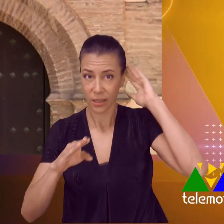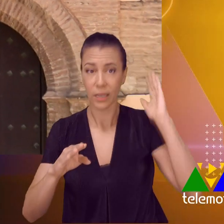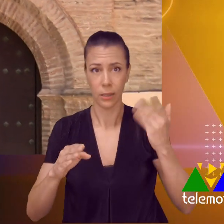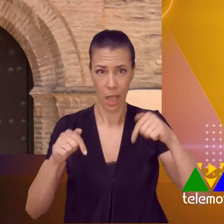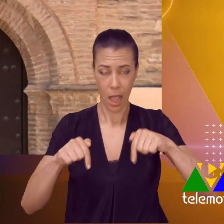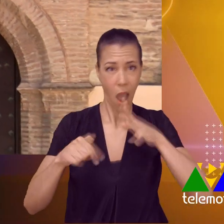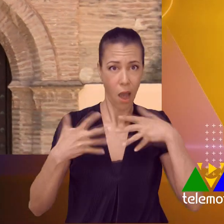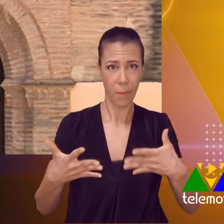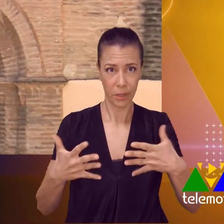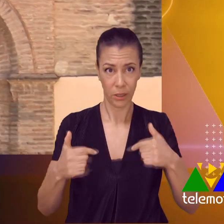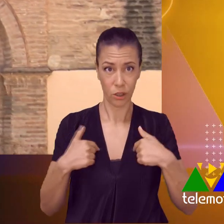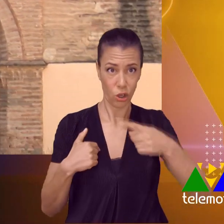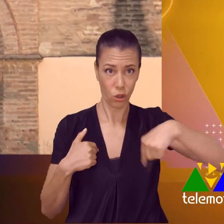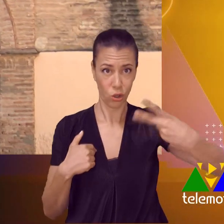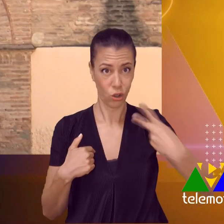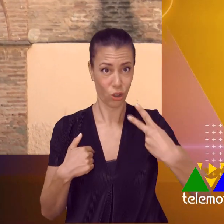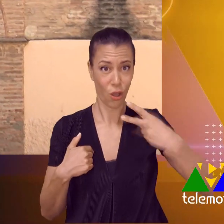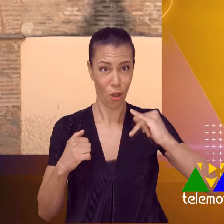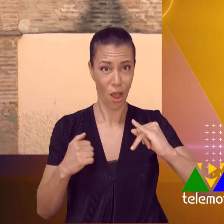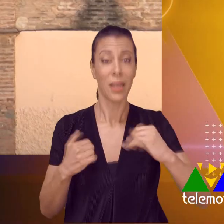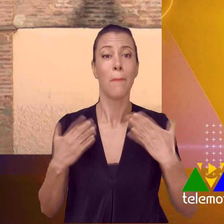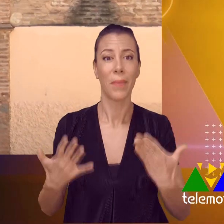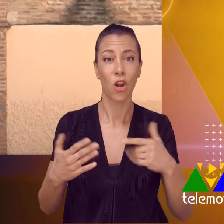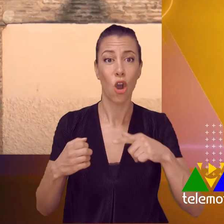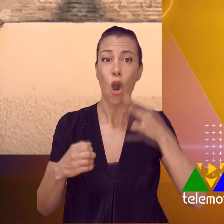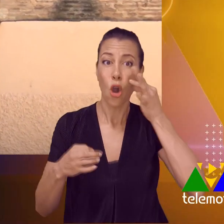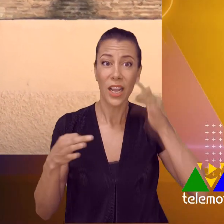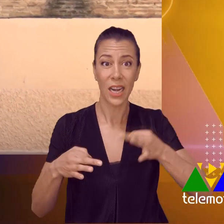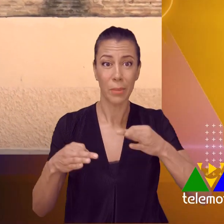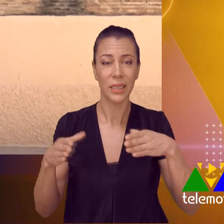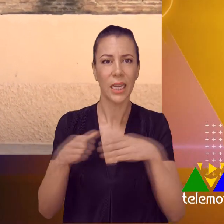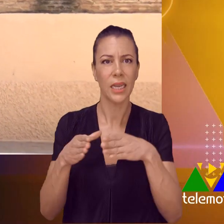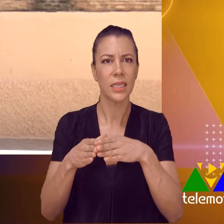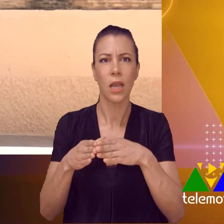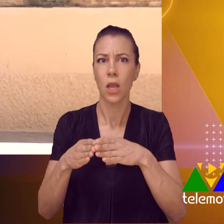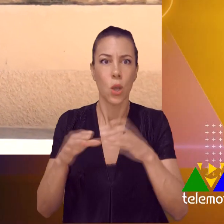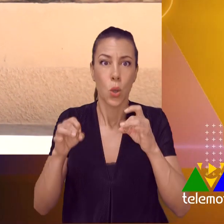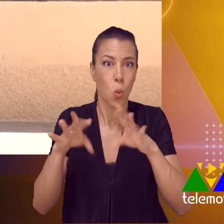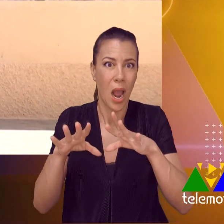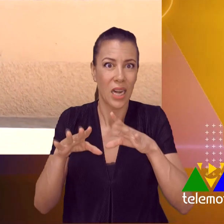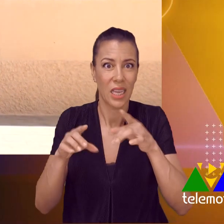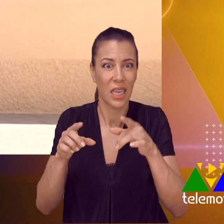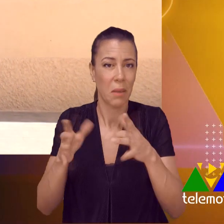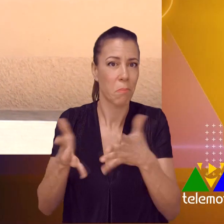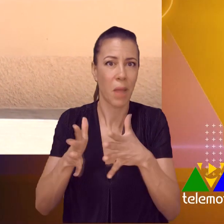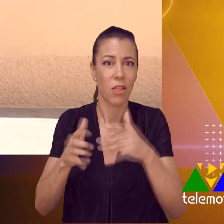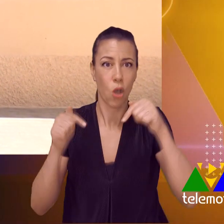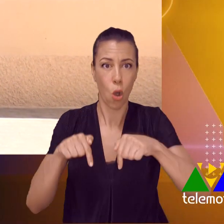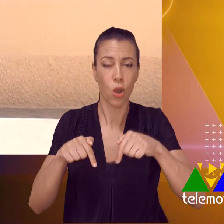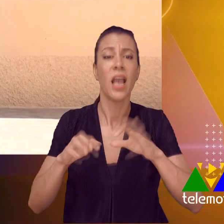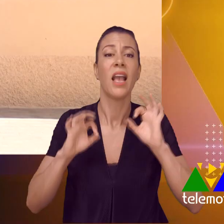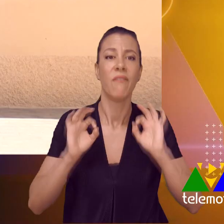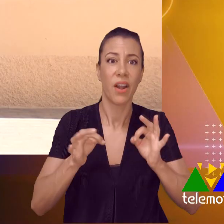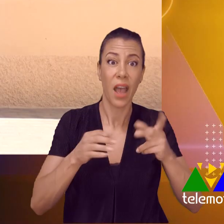estamos nosotros. Originariamente la iglesia sería como la tenemos hoy. Es verdad que no existía esta puerta,